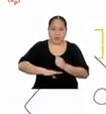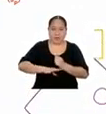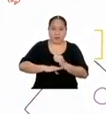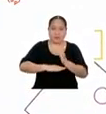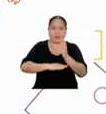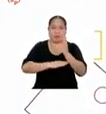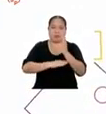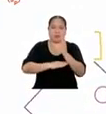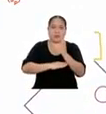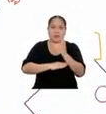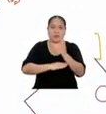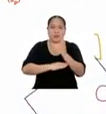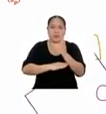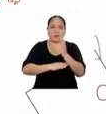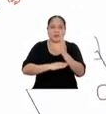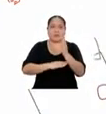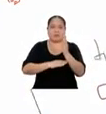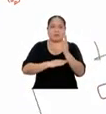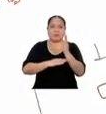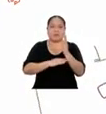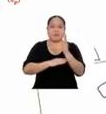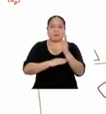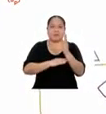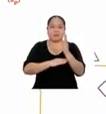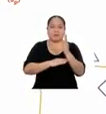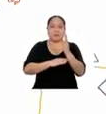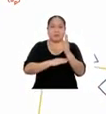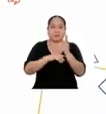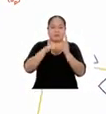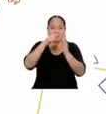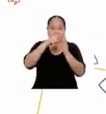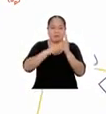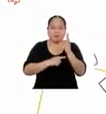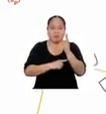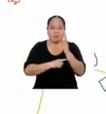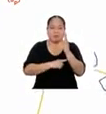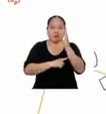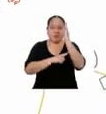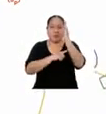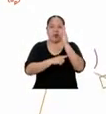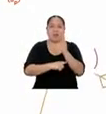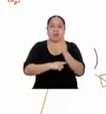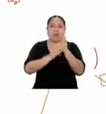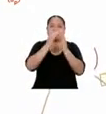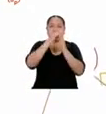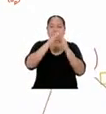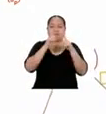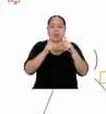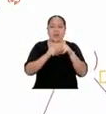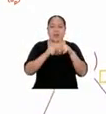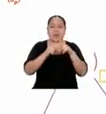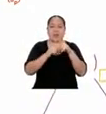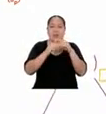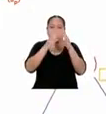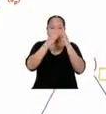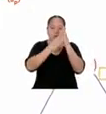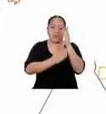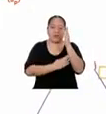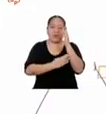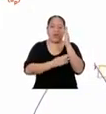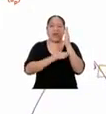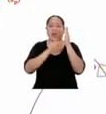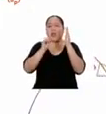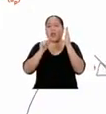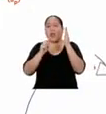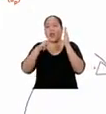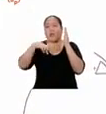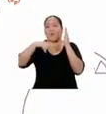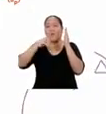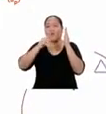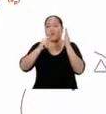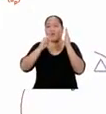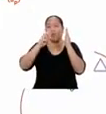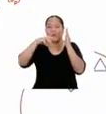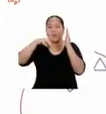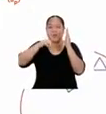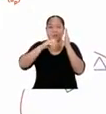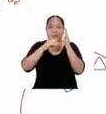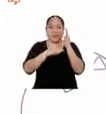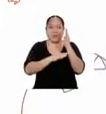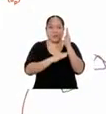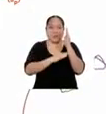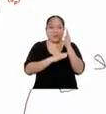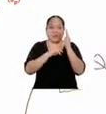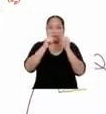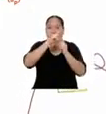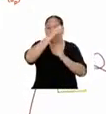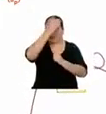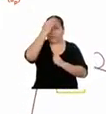la arista de la base de la pirámide y la altura del triángulo a la apotema de la pirámide. Y no